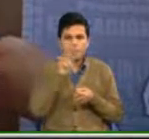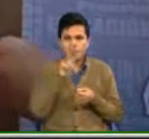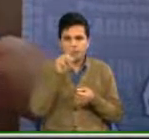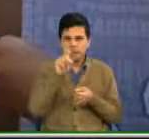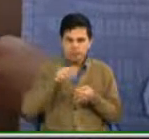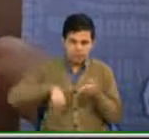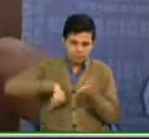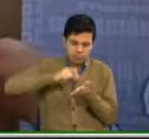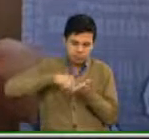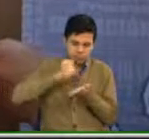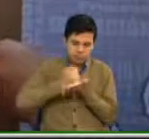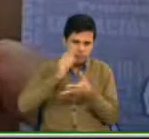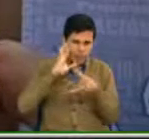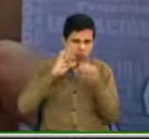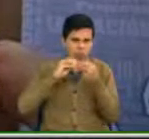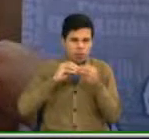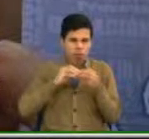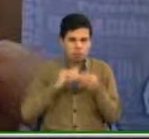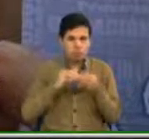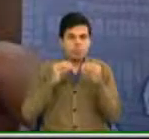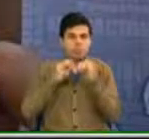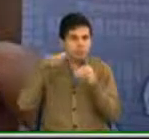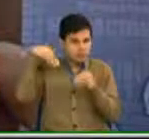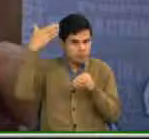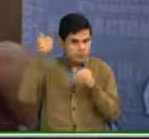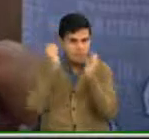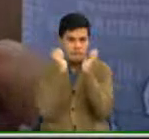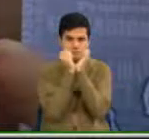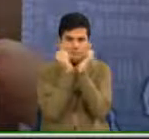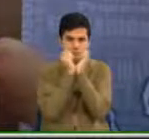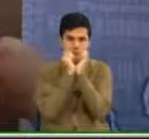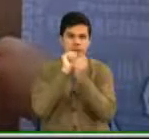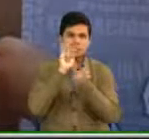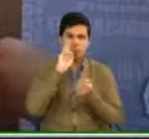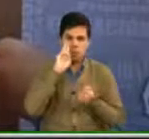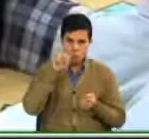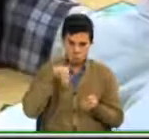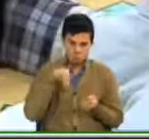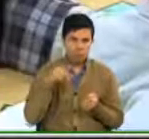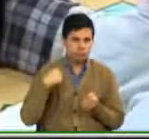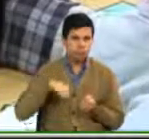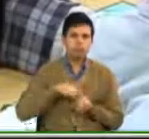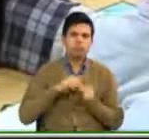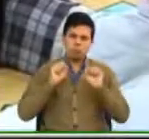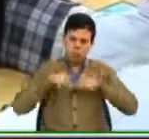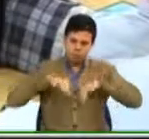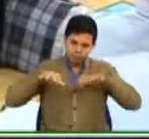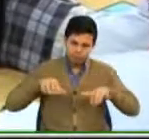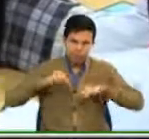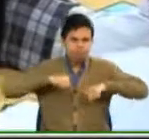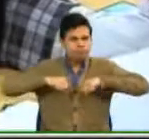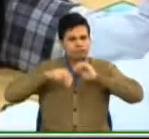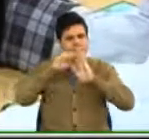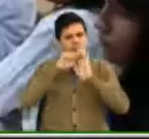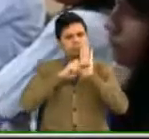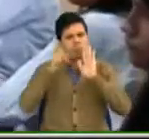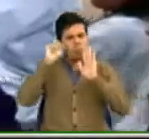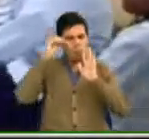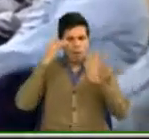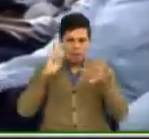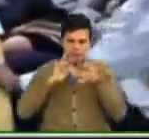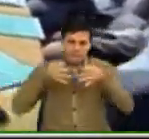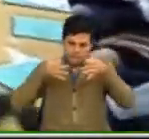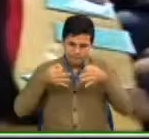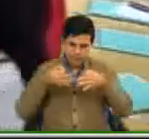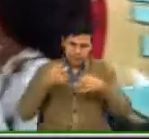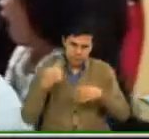firma del acuerdo final, luego en mayo en la dejación de las armas y en junio ya estaremos hablando de una participación política efectiva. Desde